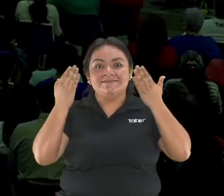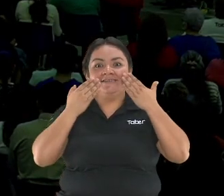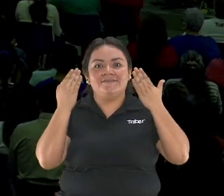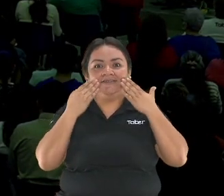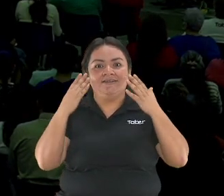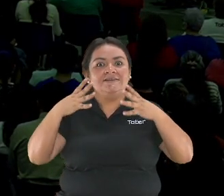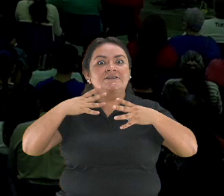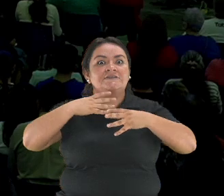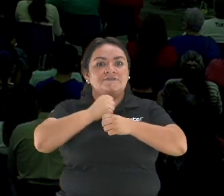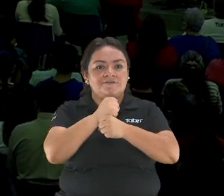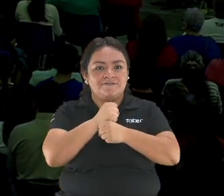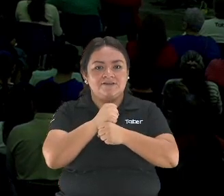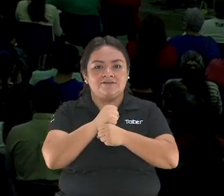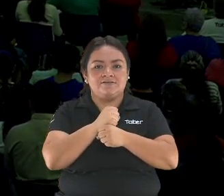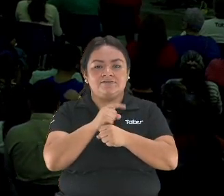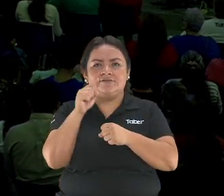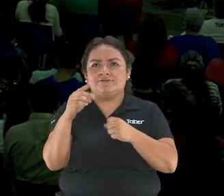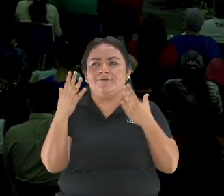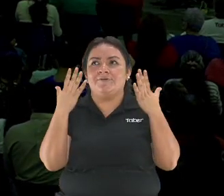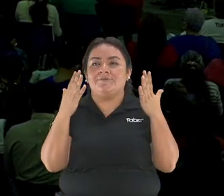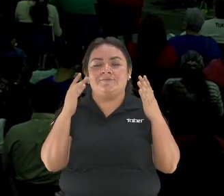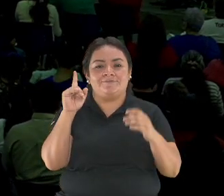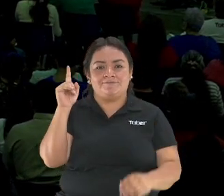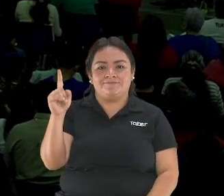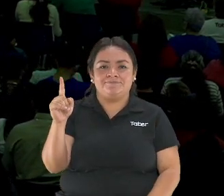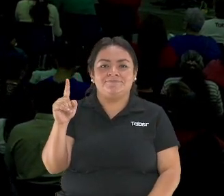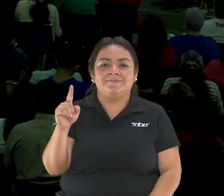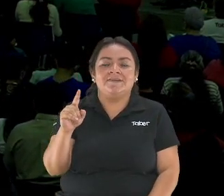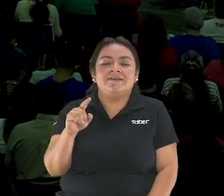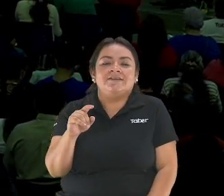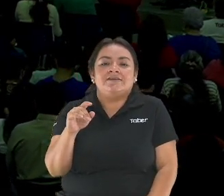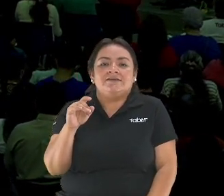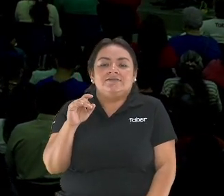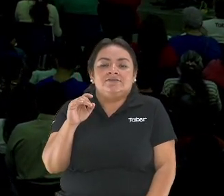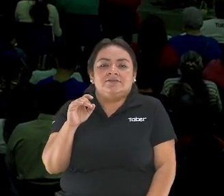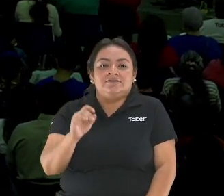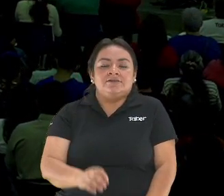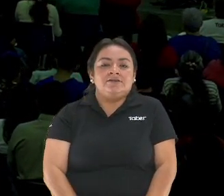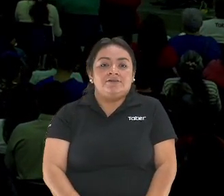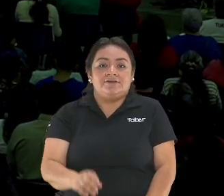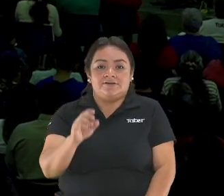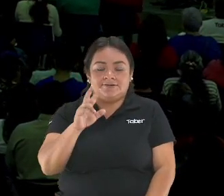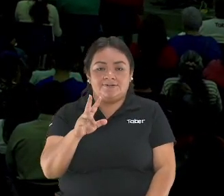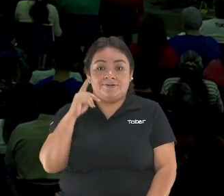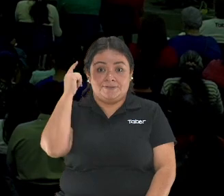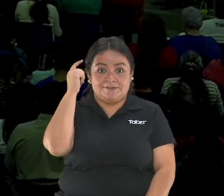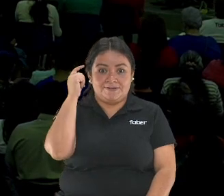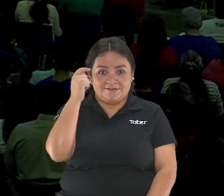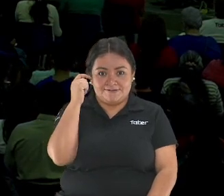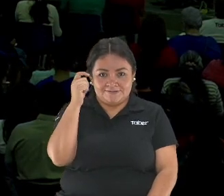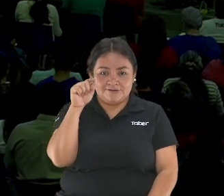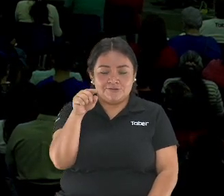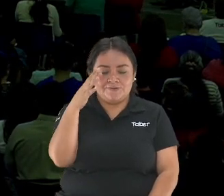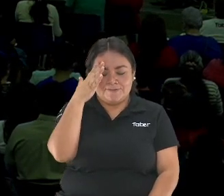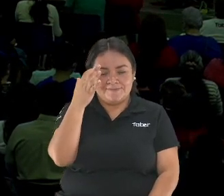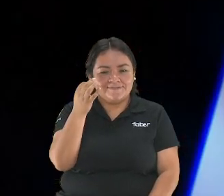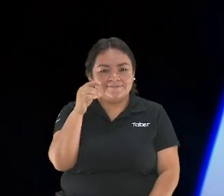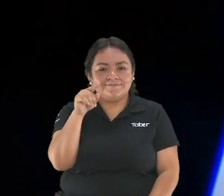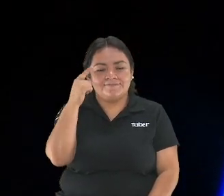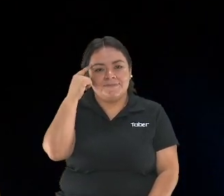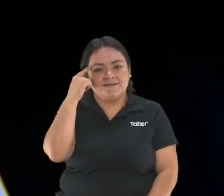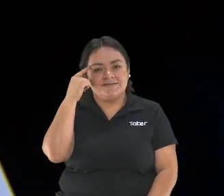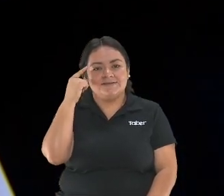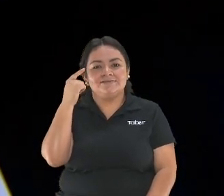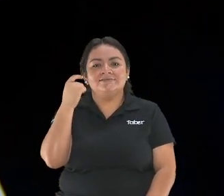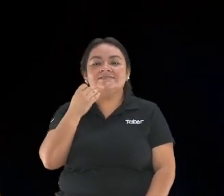mantenerte se lo va a dar desde lo que es para él 3 la teología lo que tú crees tienes